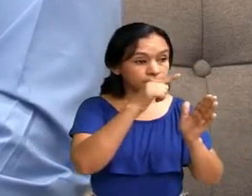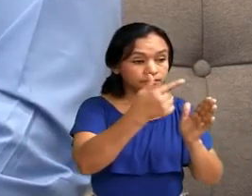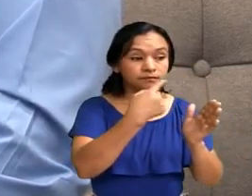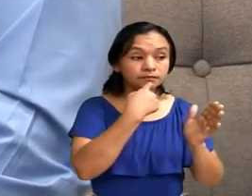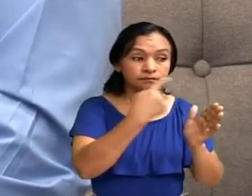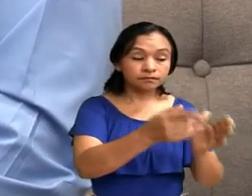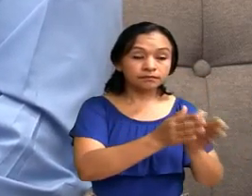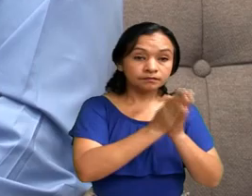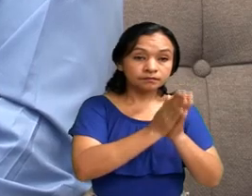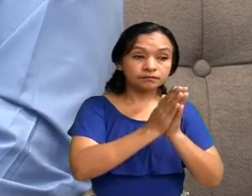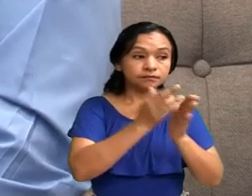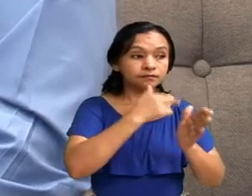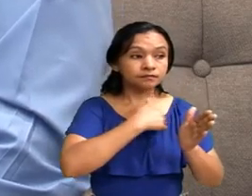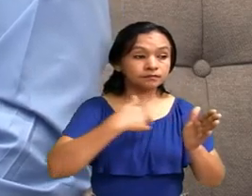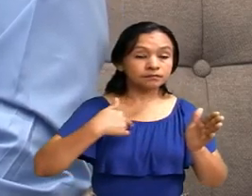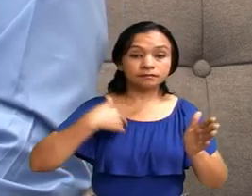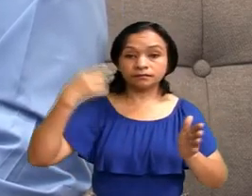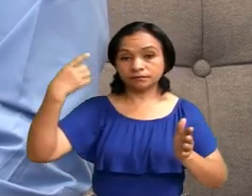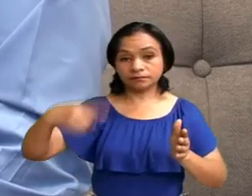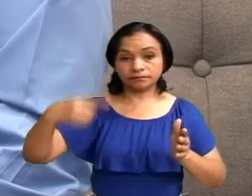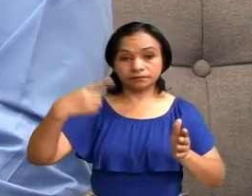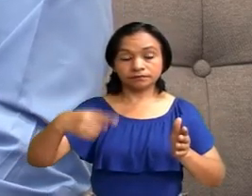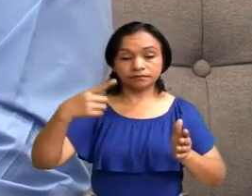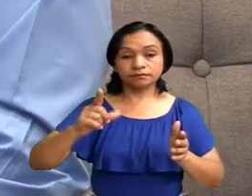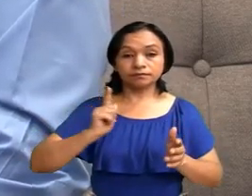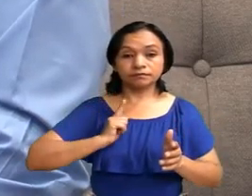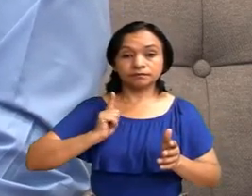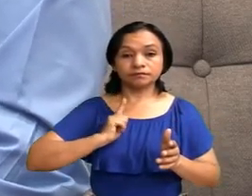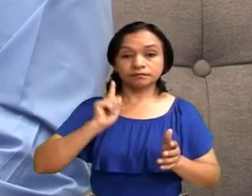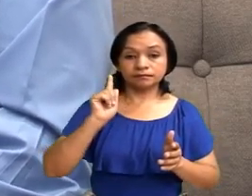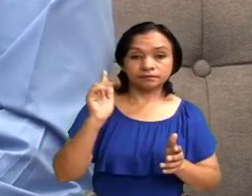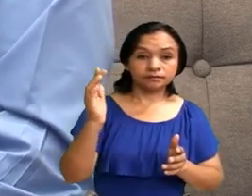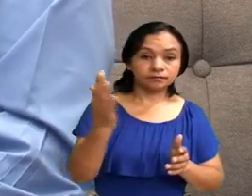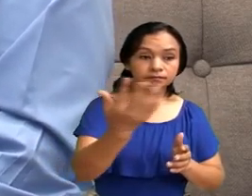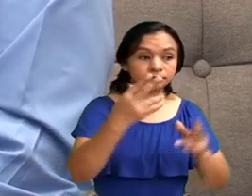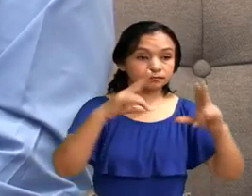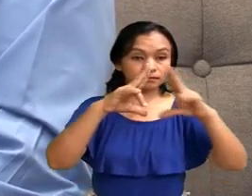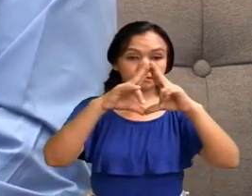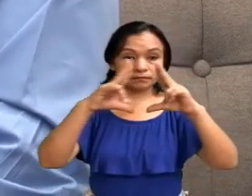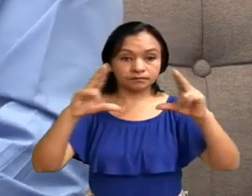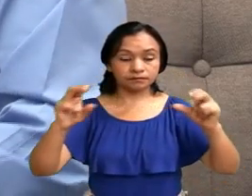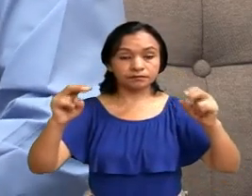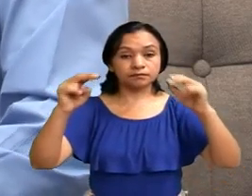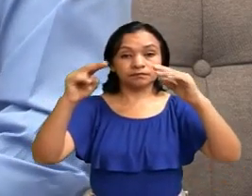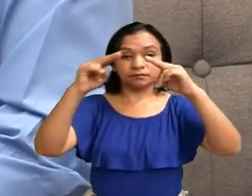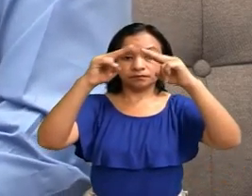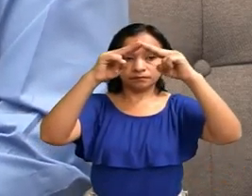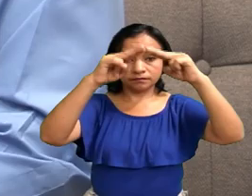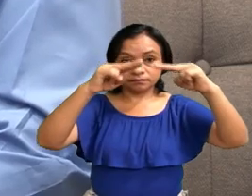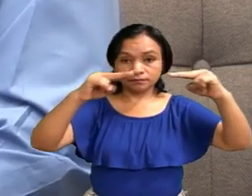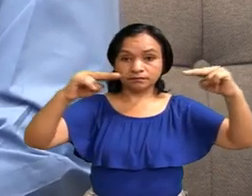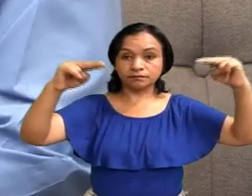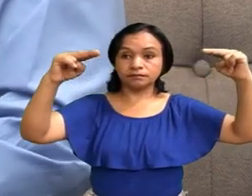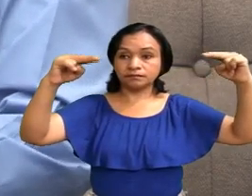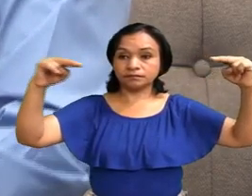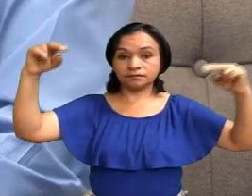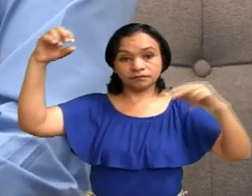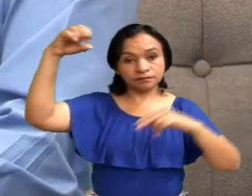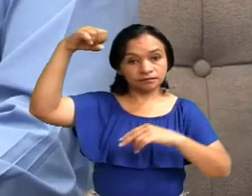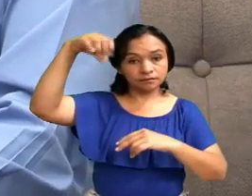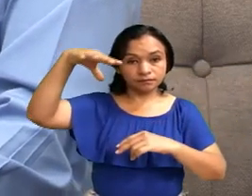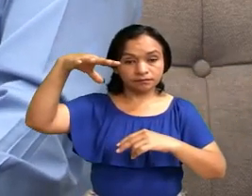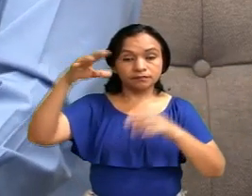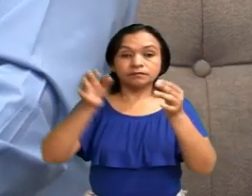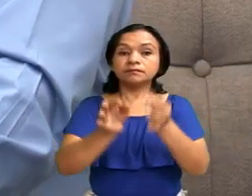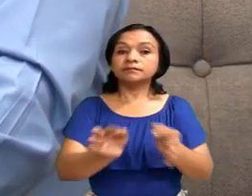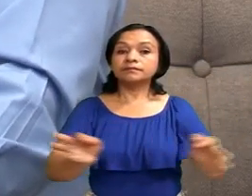llegar a ese derecho que tienen todos los nicaragüenses de tener acceso a la energía eléctrica. Entonces, en ese sentido, es